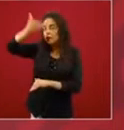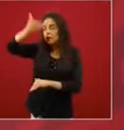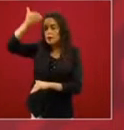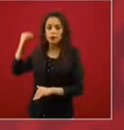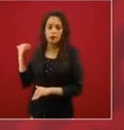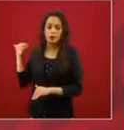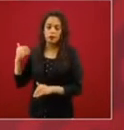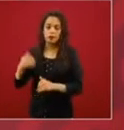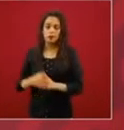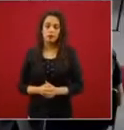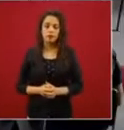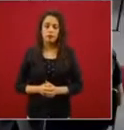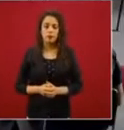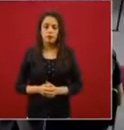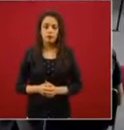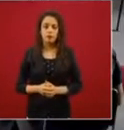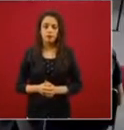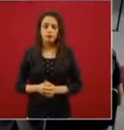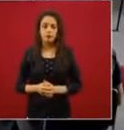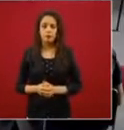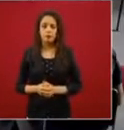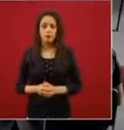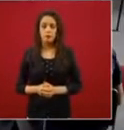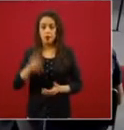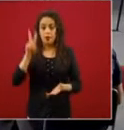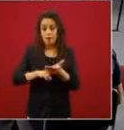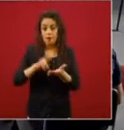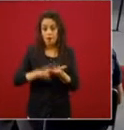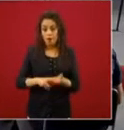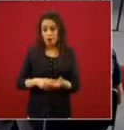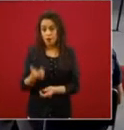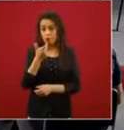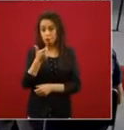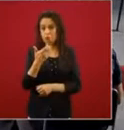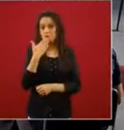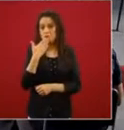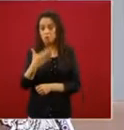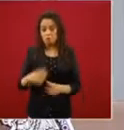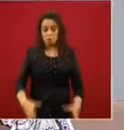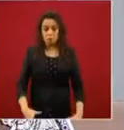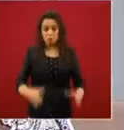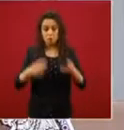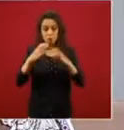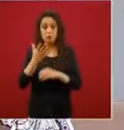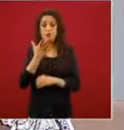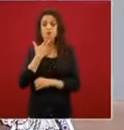Cuando costaba más el barril de petróleo, que llegó a costar